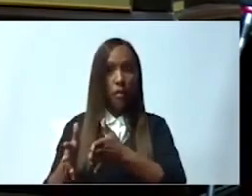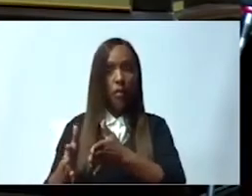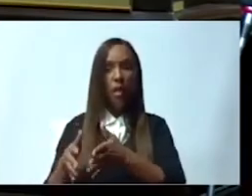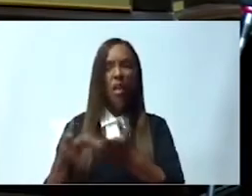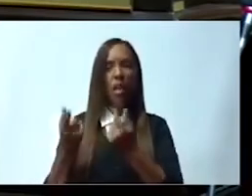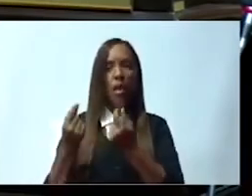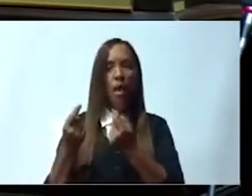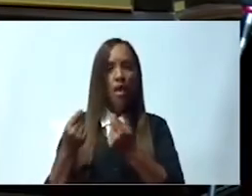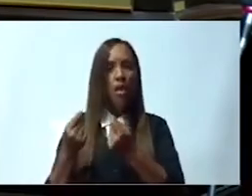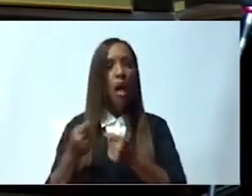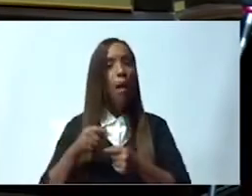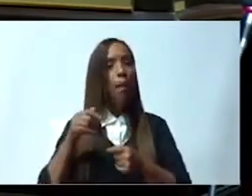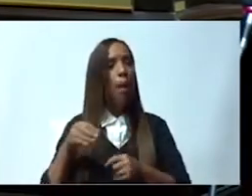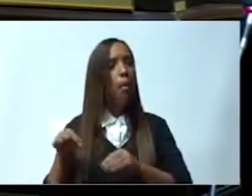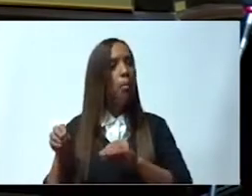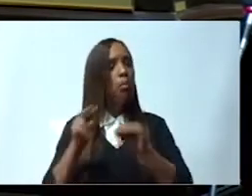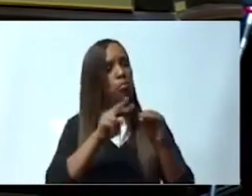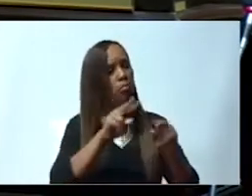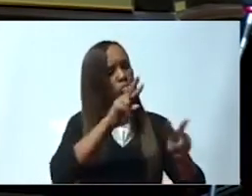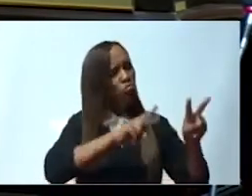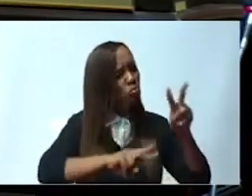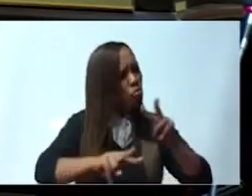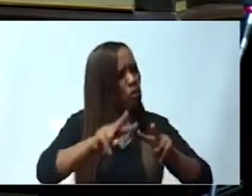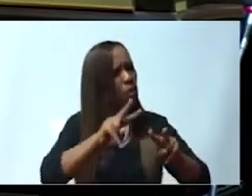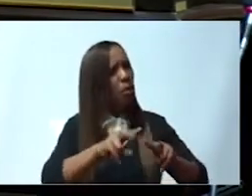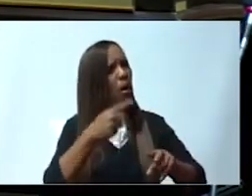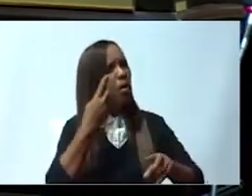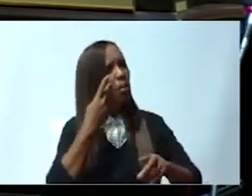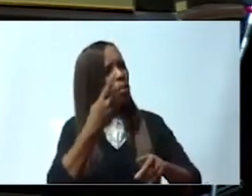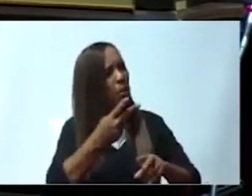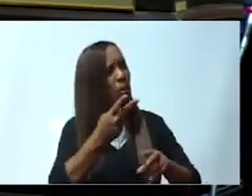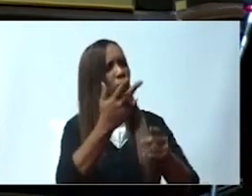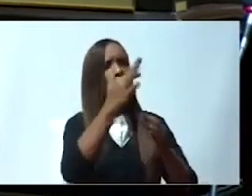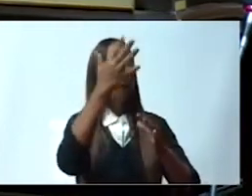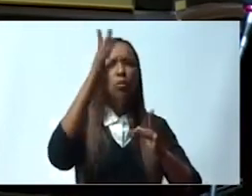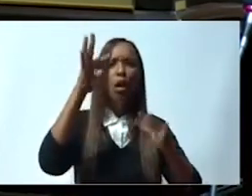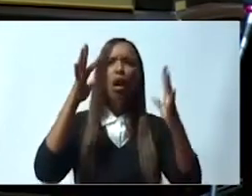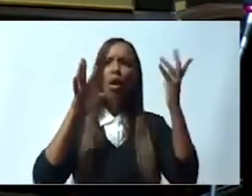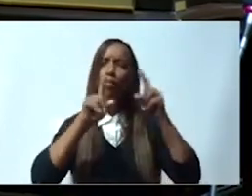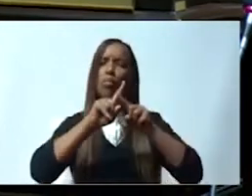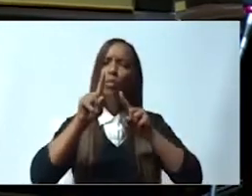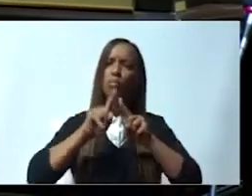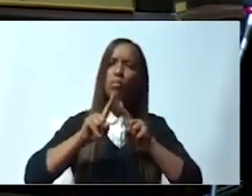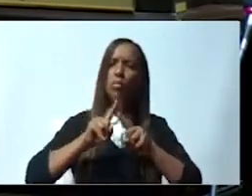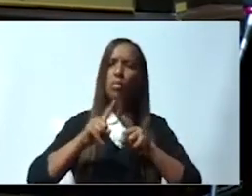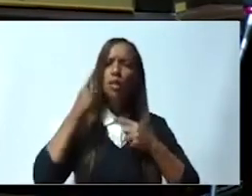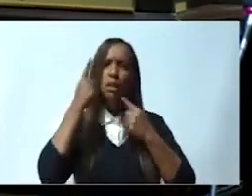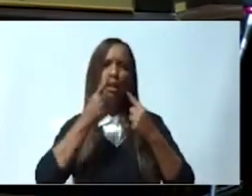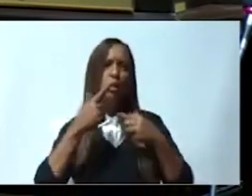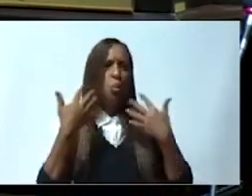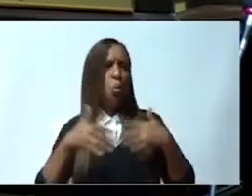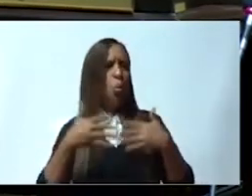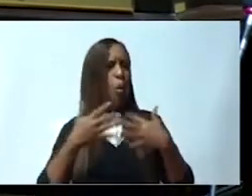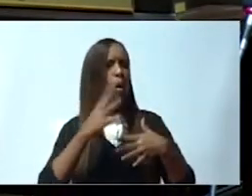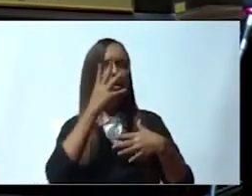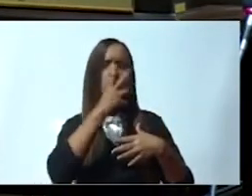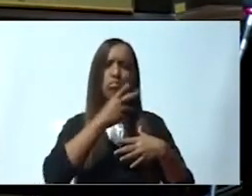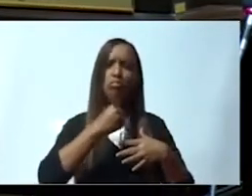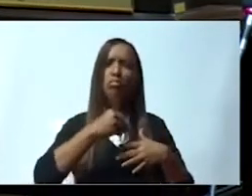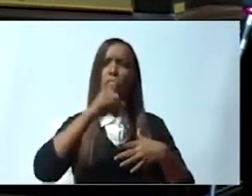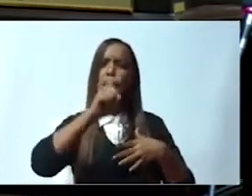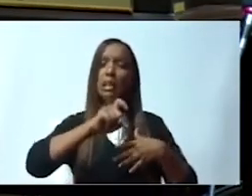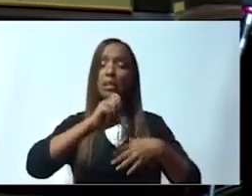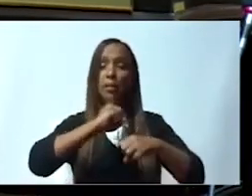en los Jardines del Norte. Nosotros, desde hace ese tiempo, presidente, hemos estado defendiendo las áreas